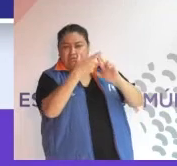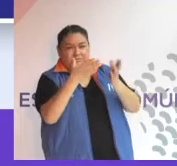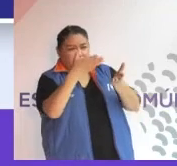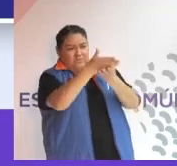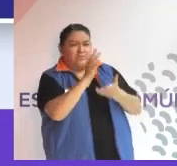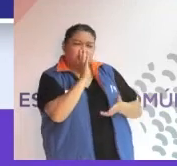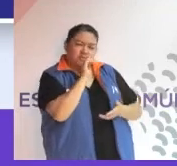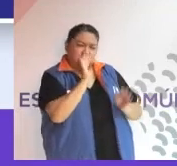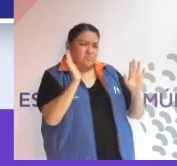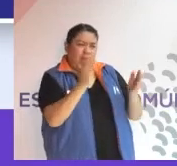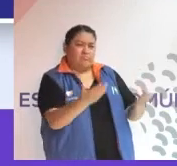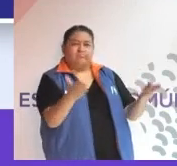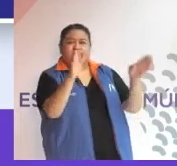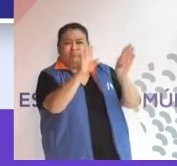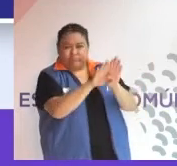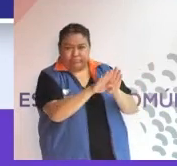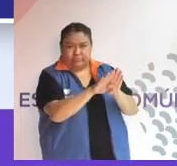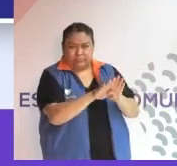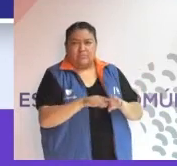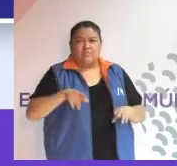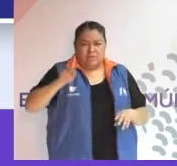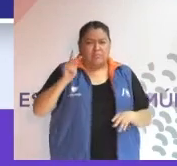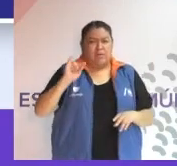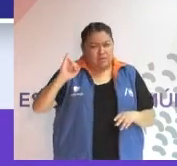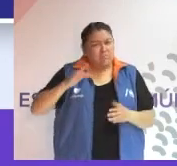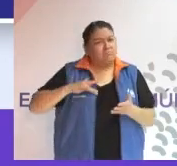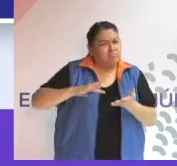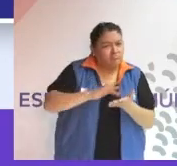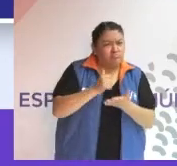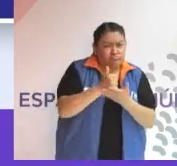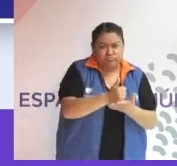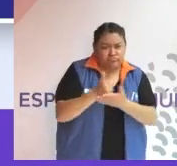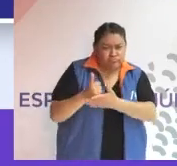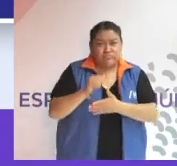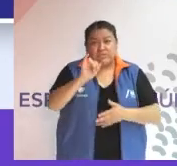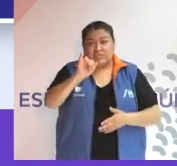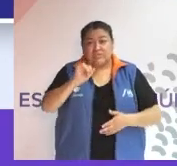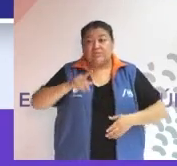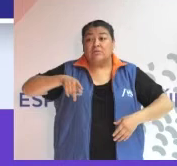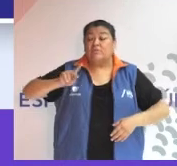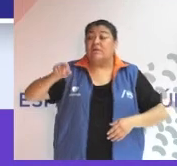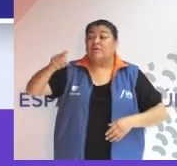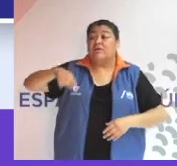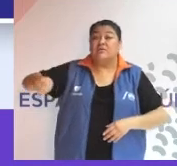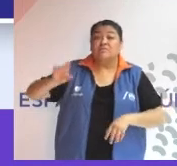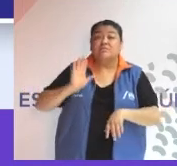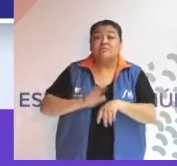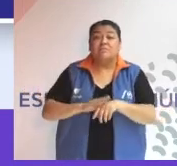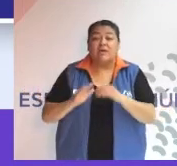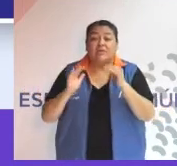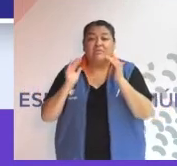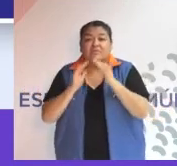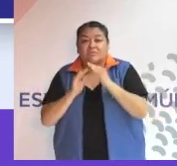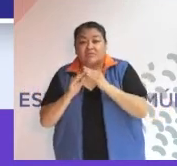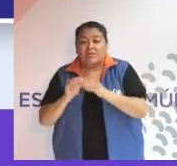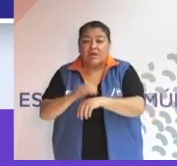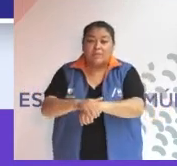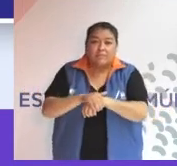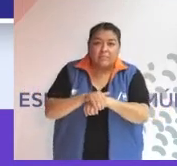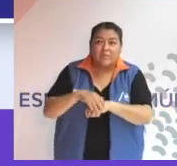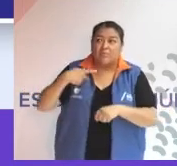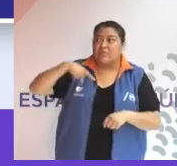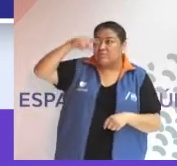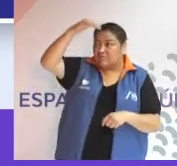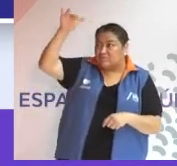¿no? Muchas de ese tipo de cosas. ¿Y qué encontramos? Lógico, que la frecuencia se cambió más a cuidado de adultos y cuidado de